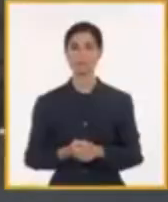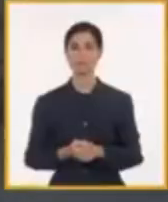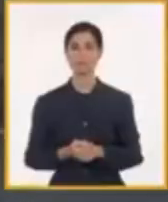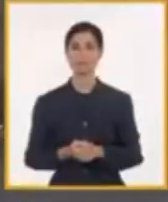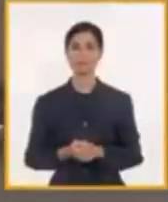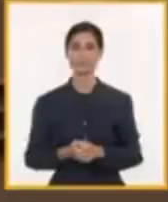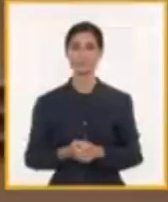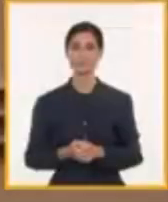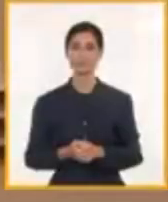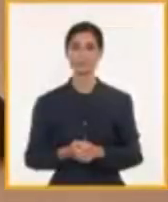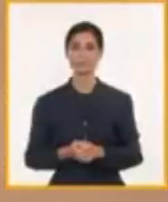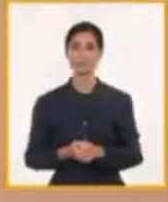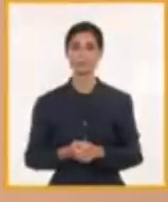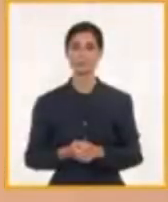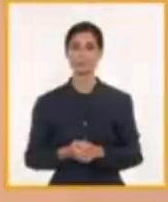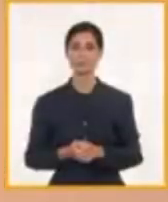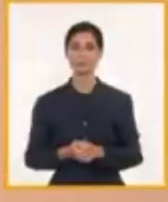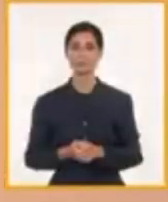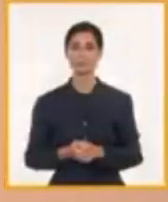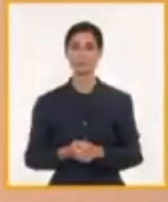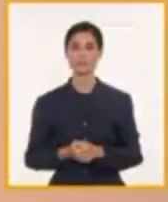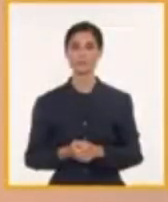Redonda.